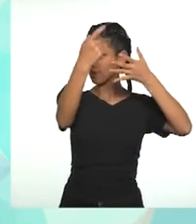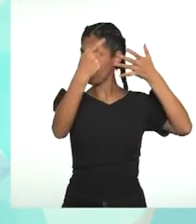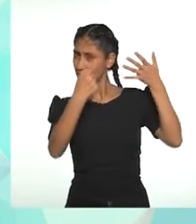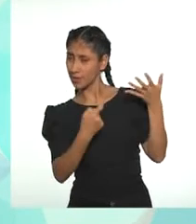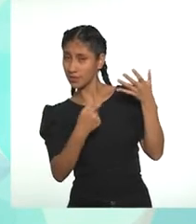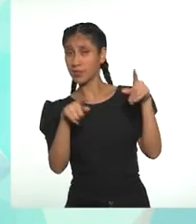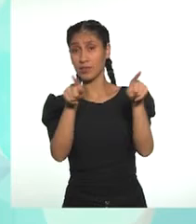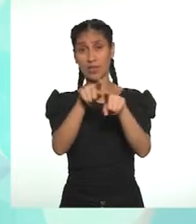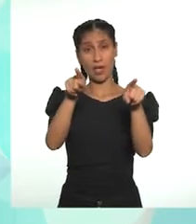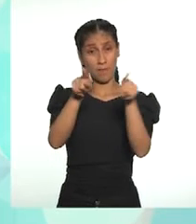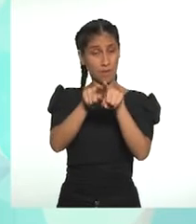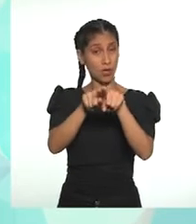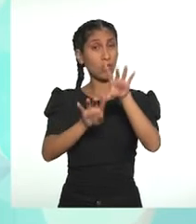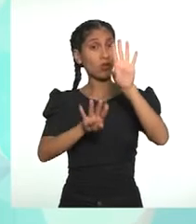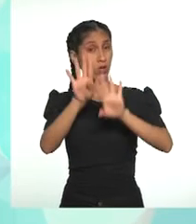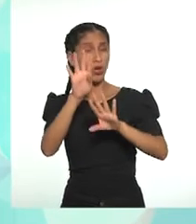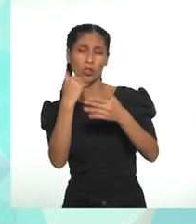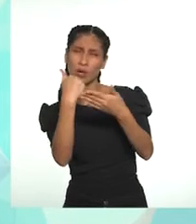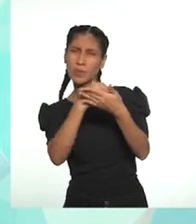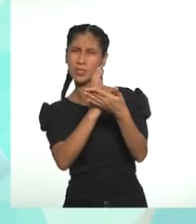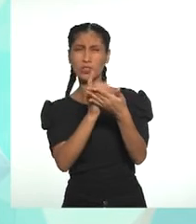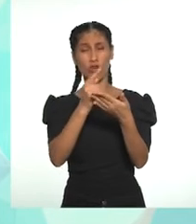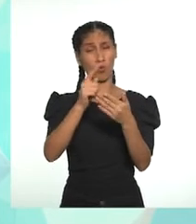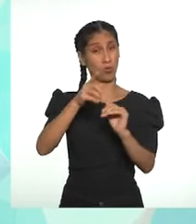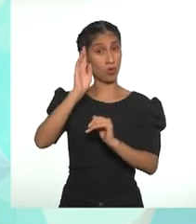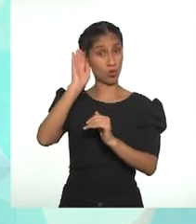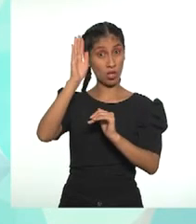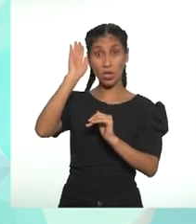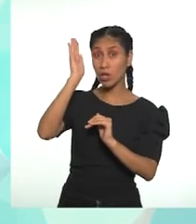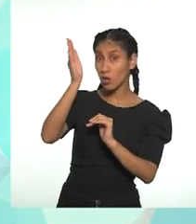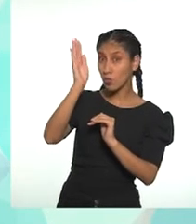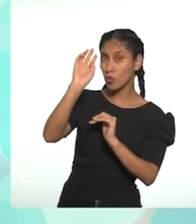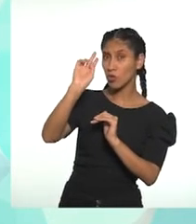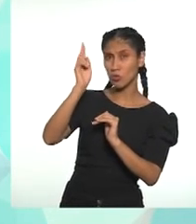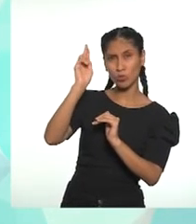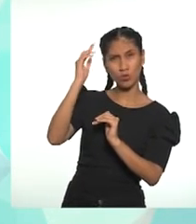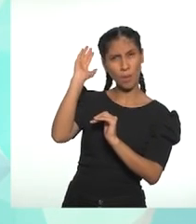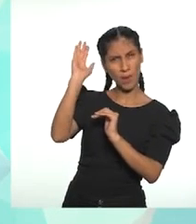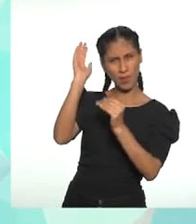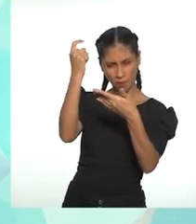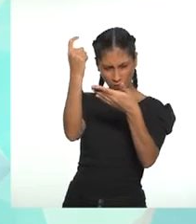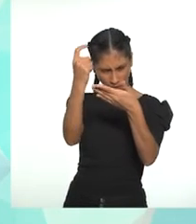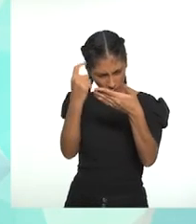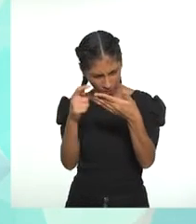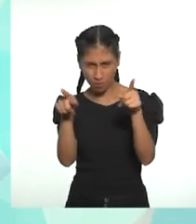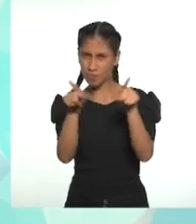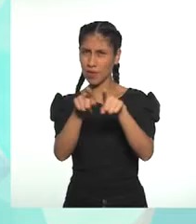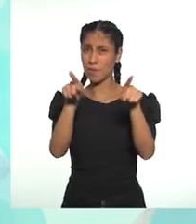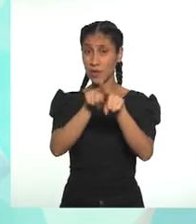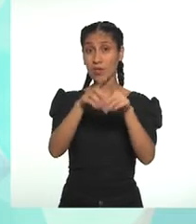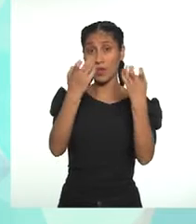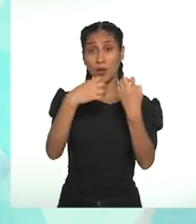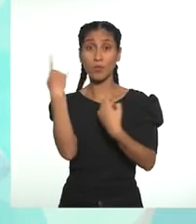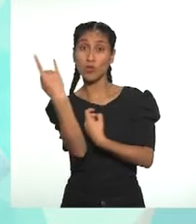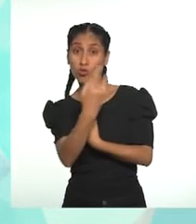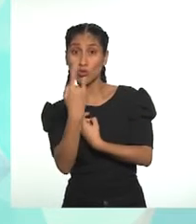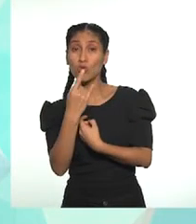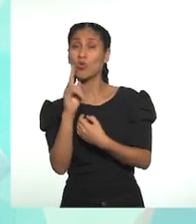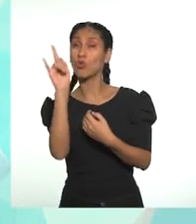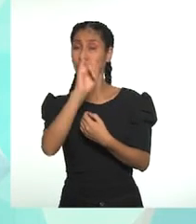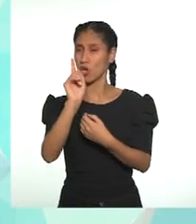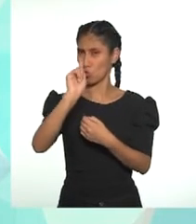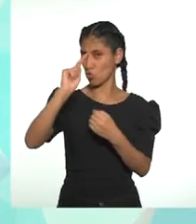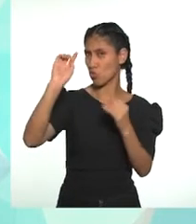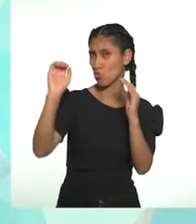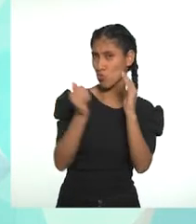realizar alguna actividad, también cuando hacemos los deberes del colegio y leemos las consignas, o cuando queremos utilizar un nuevo artefacto